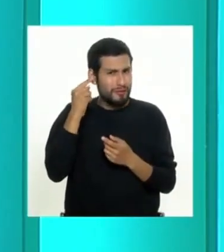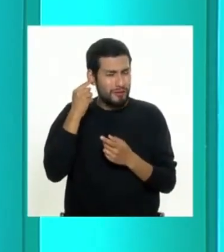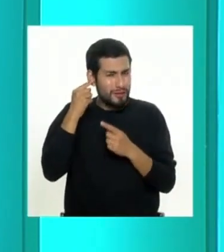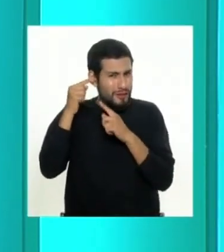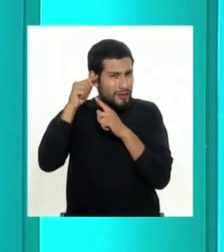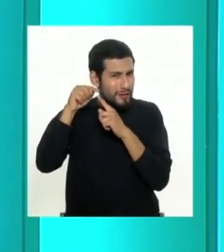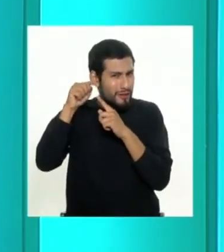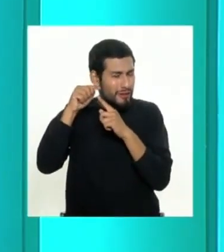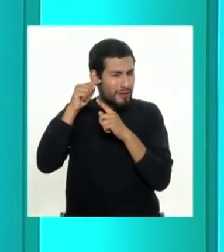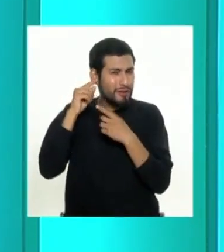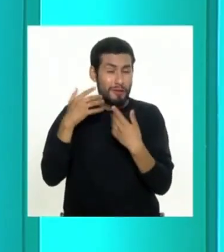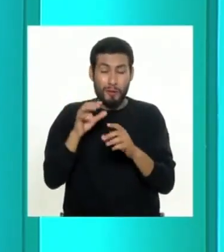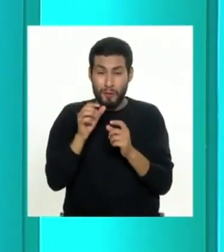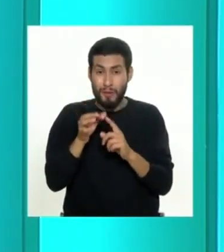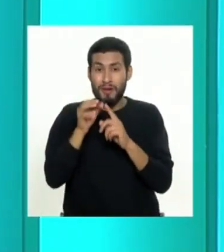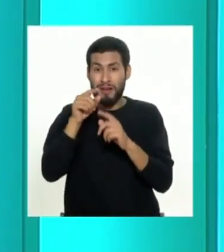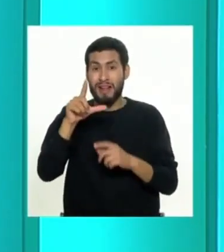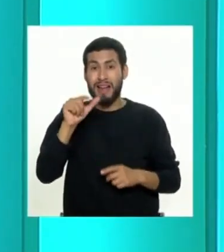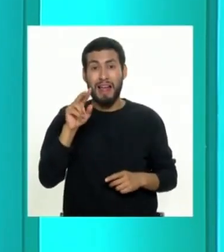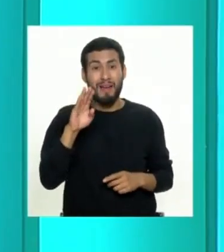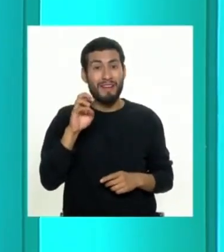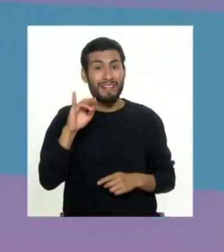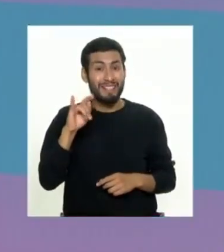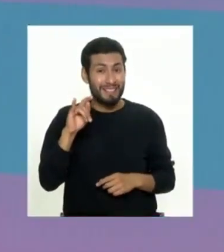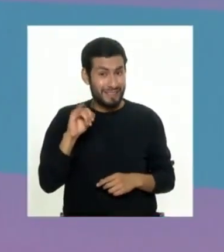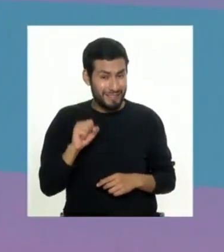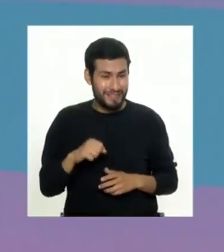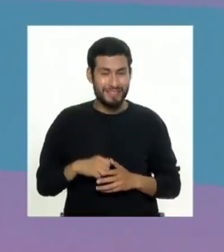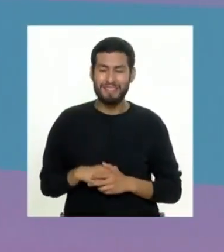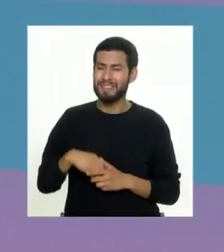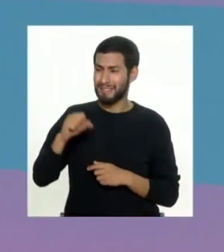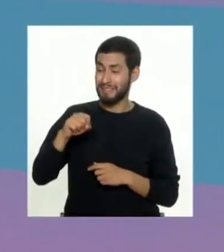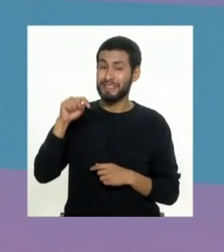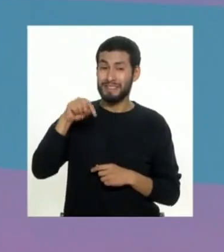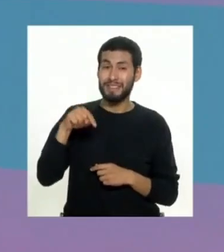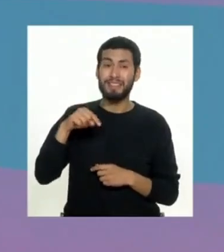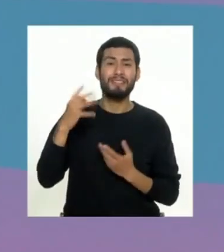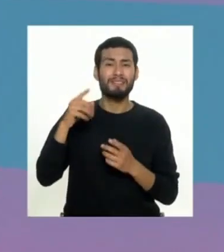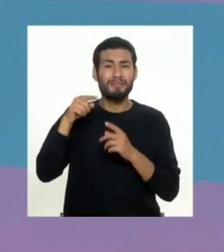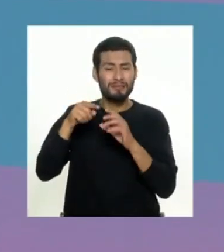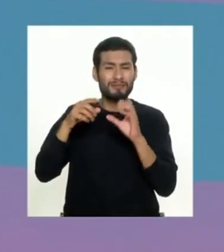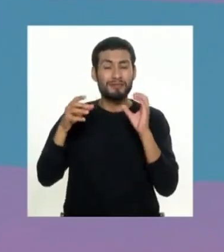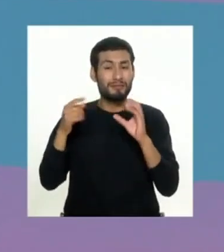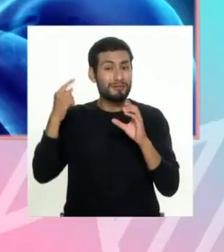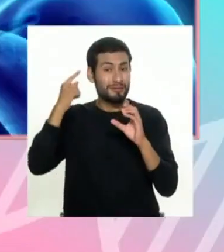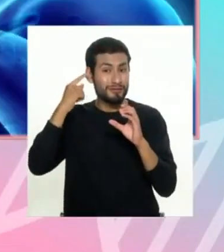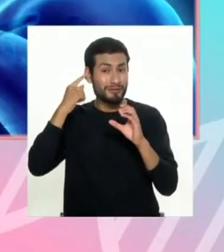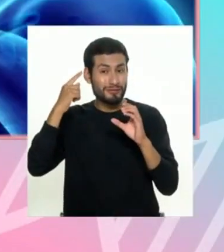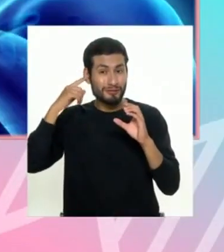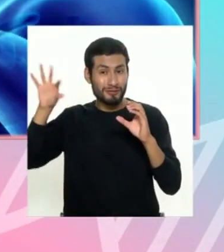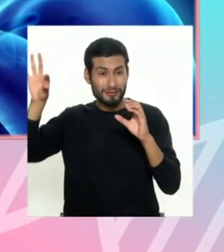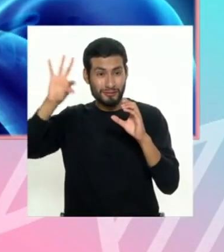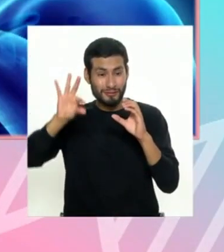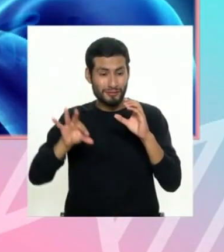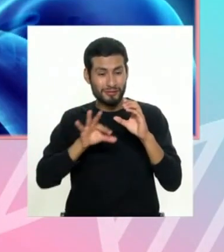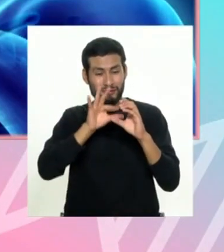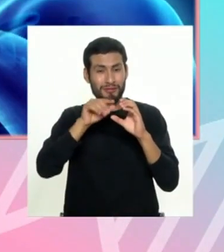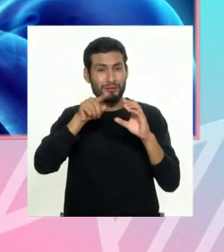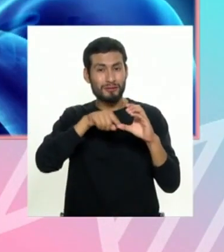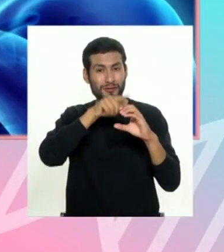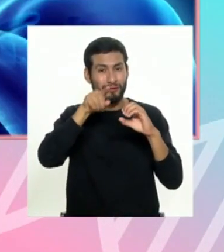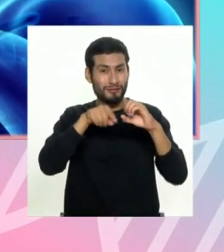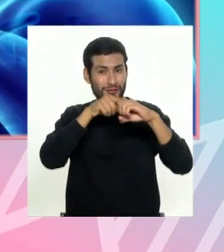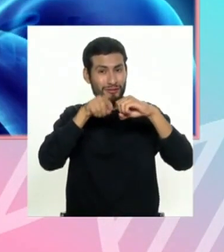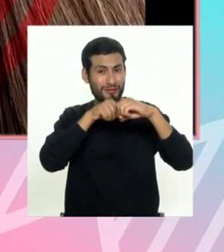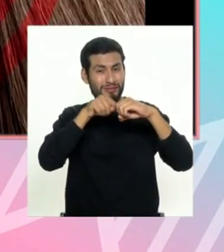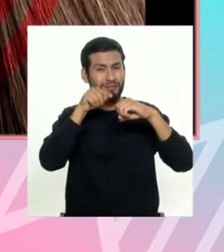caracteriza mucho a la laberintitis, ¿no? Efectivamente, la laberintitis es la inflamación de una partecita interna de nuestro